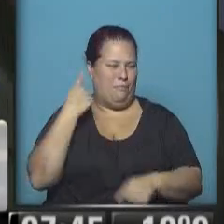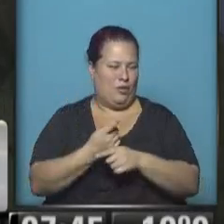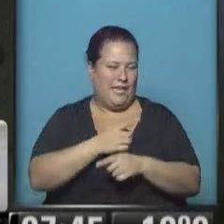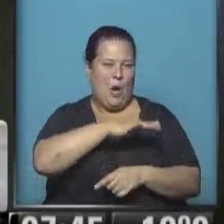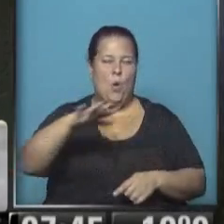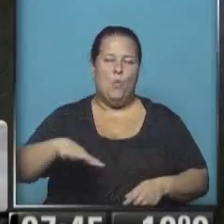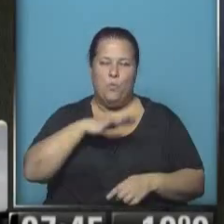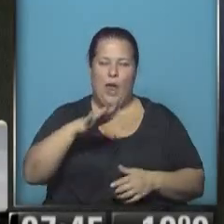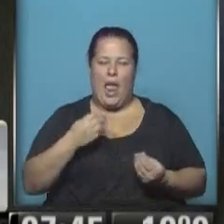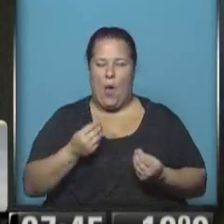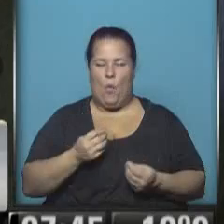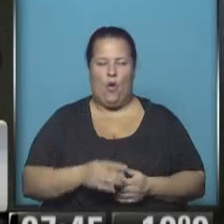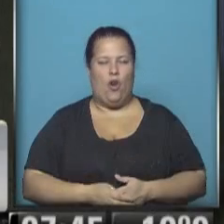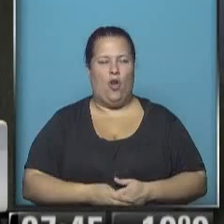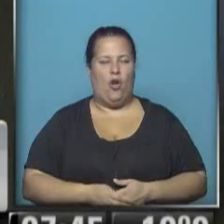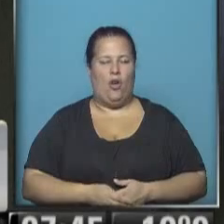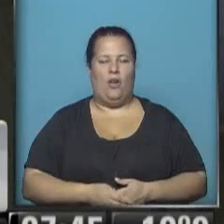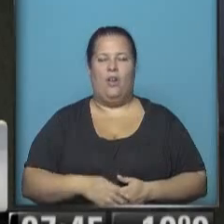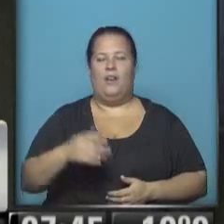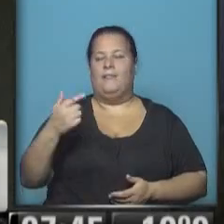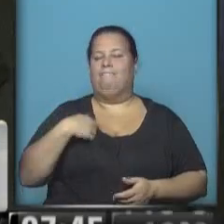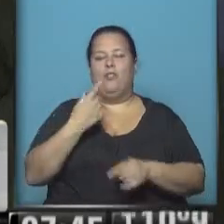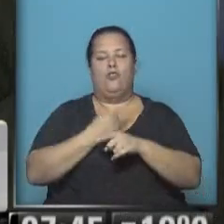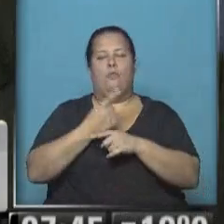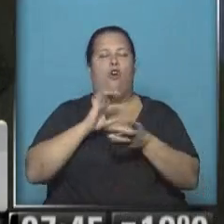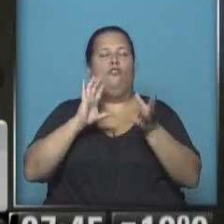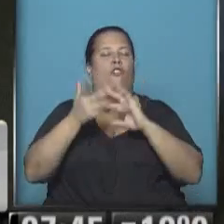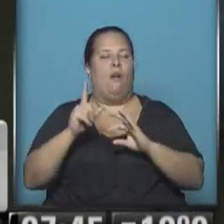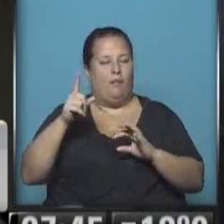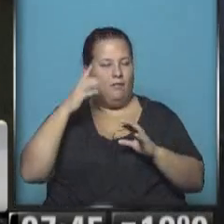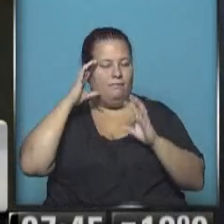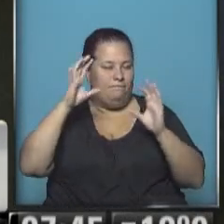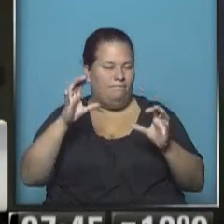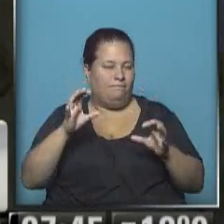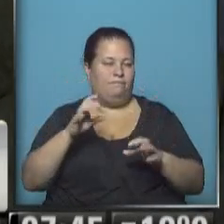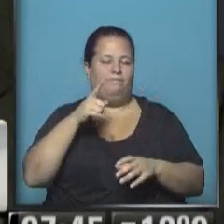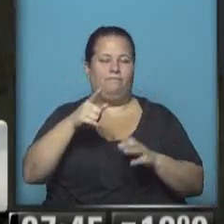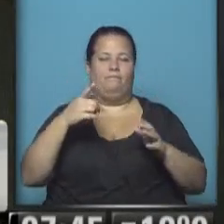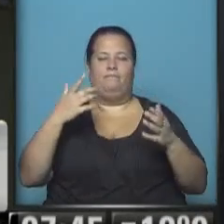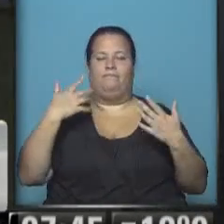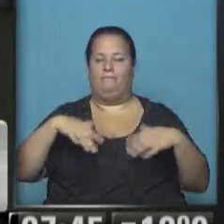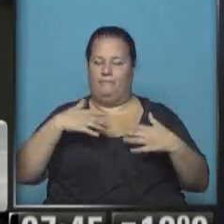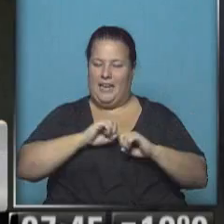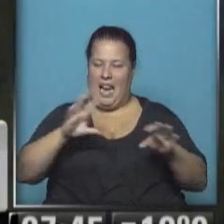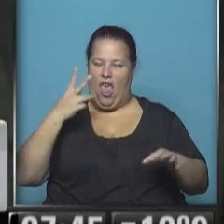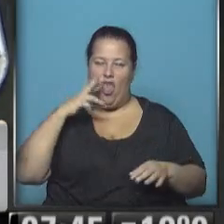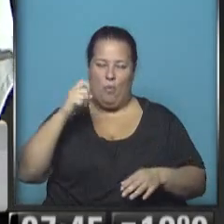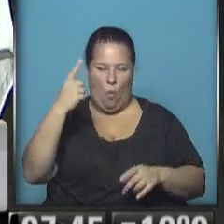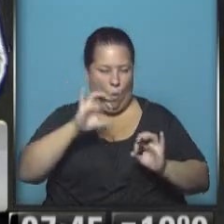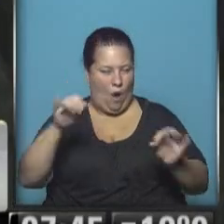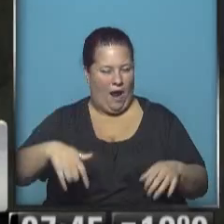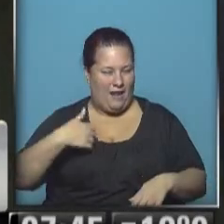pueblo como a uno no uno no puede hacer otra cosa que recordar ese trágico el complejo de 2001